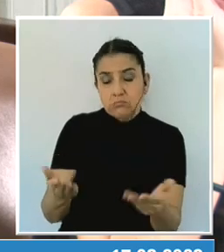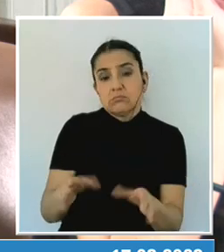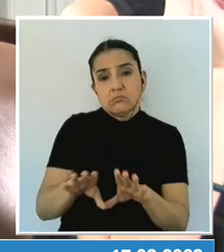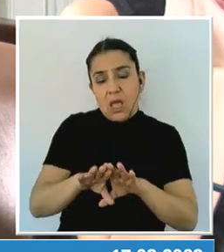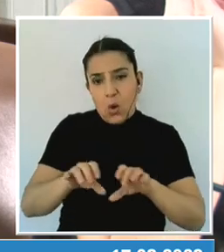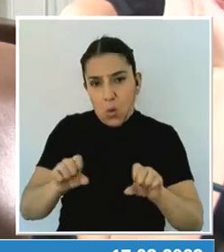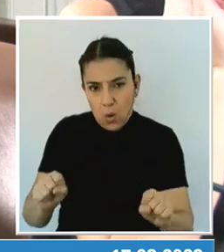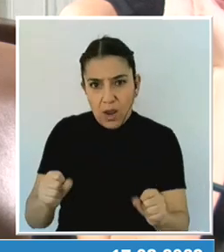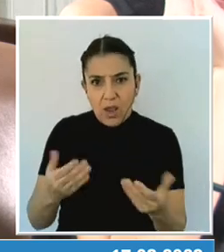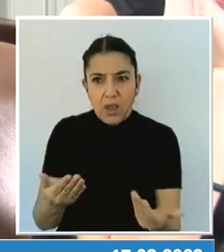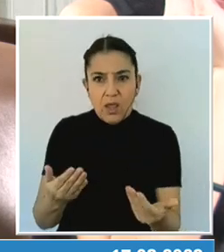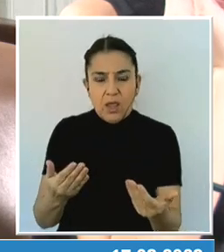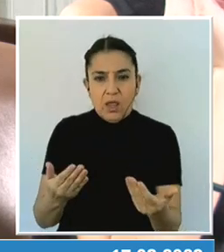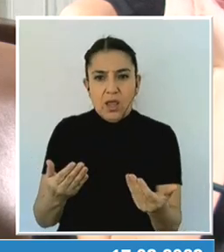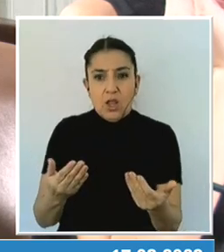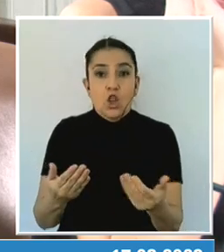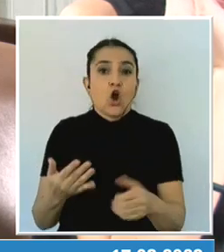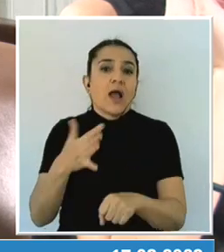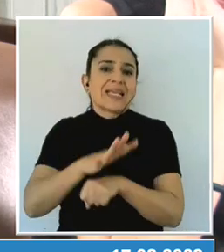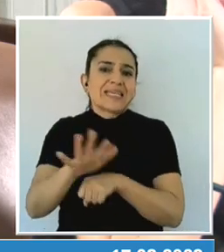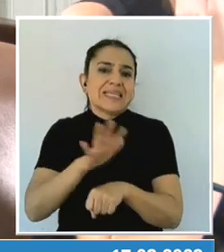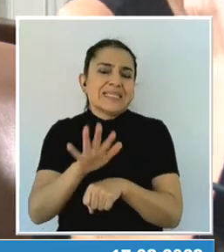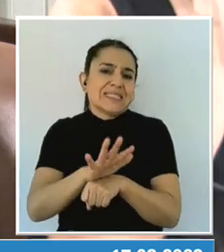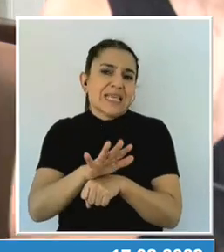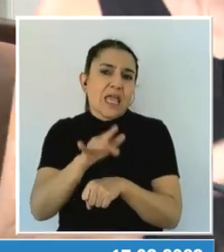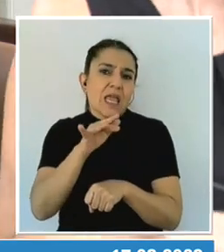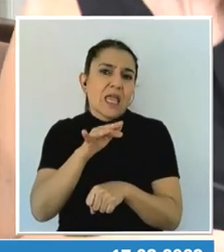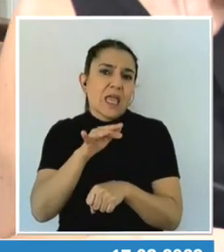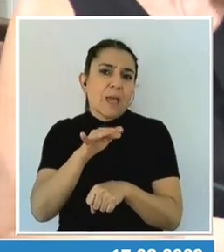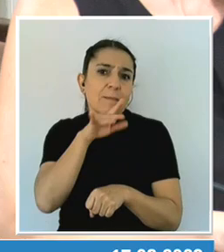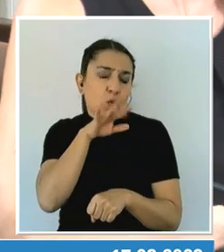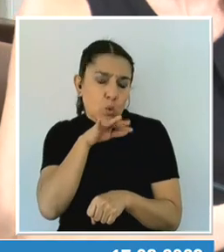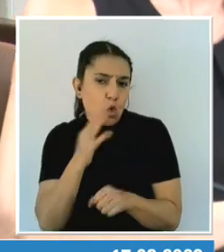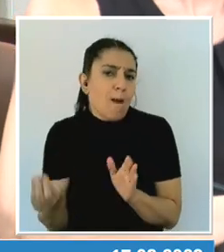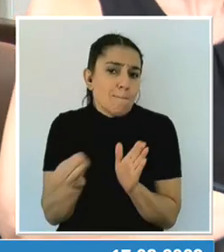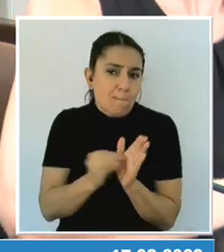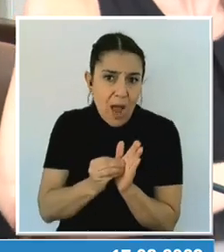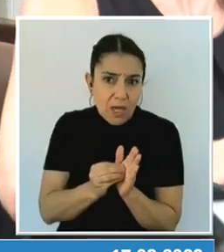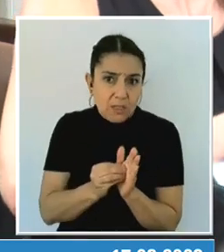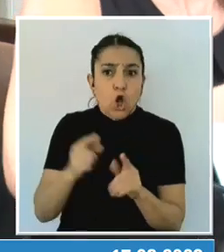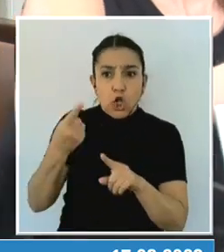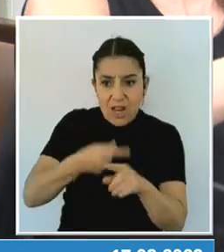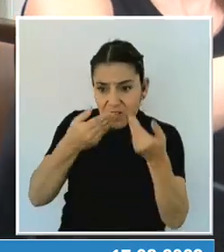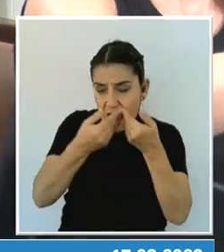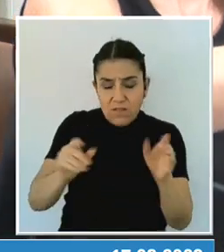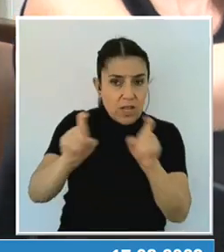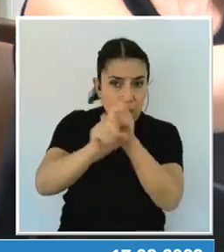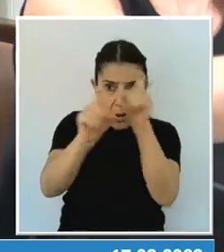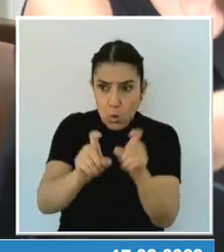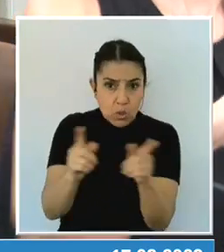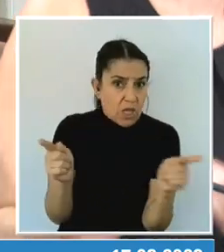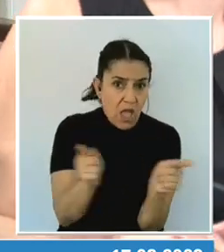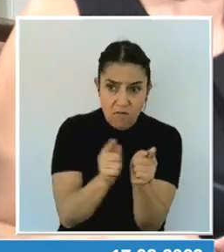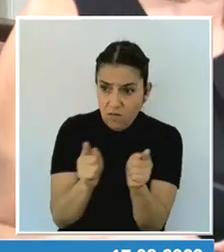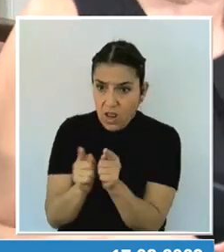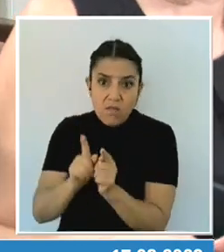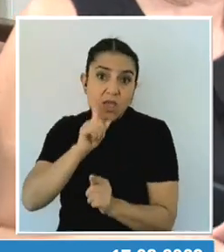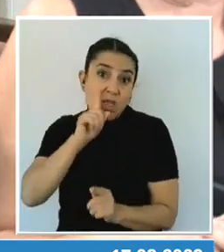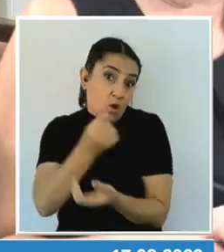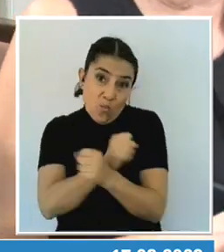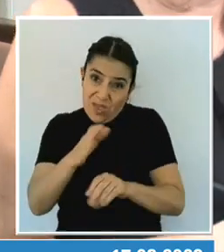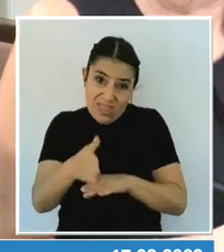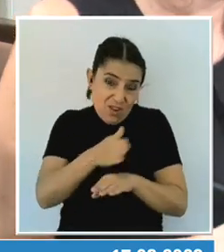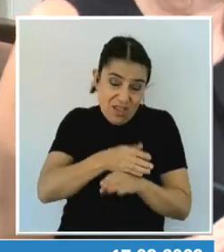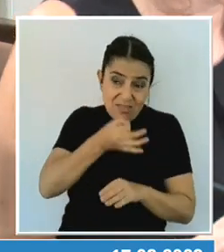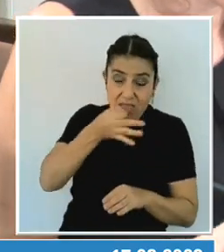quizás extender por 15 minutos y abrir una ronda más de preguntas, si es que es breve, para quienes no pudieron intervenir. Si no,